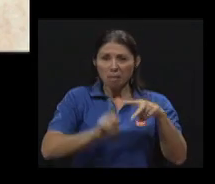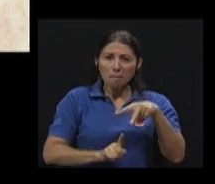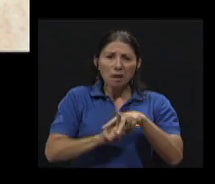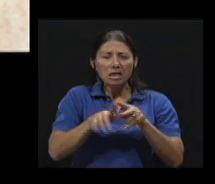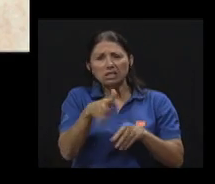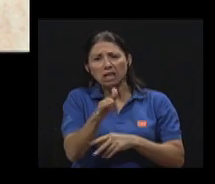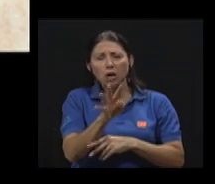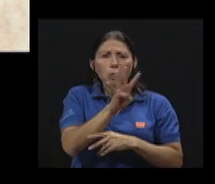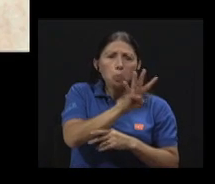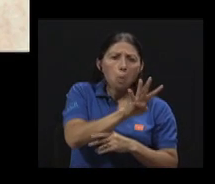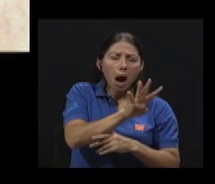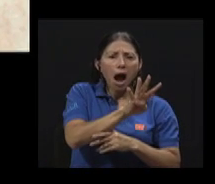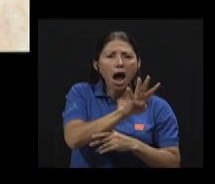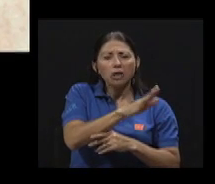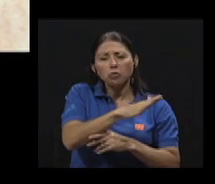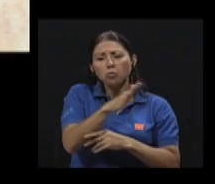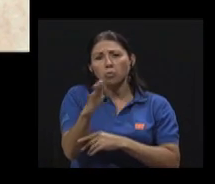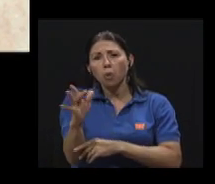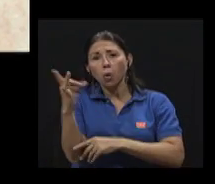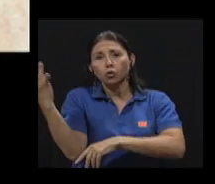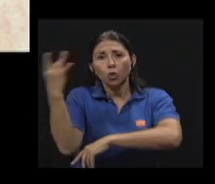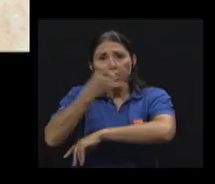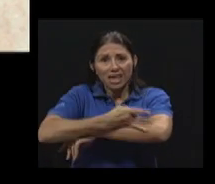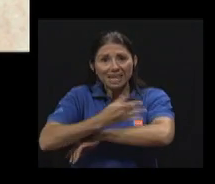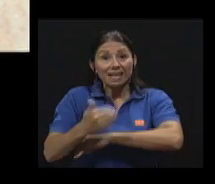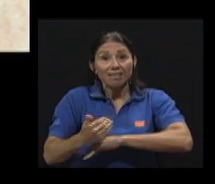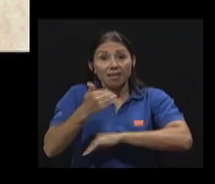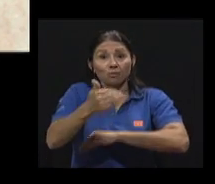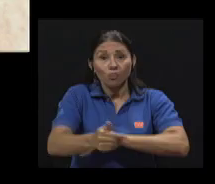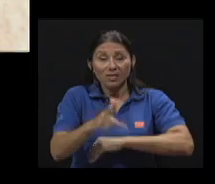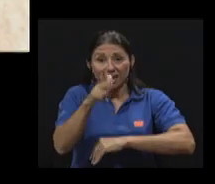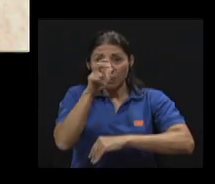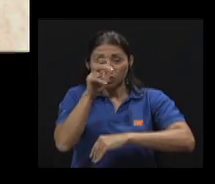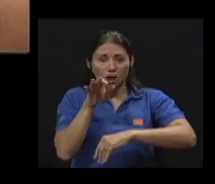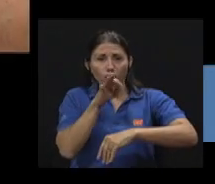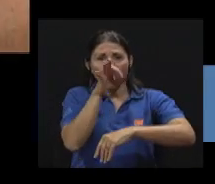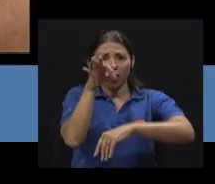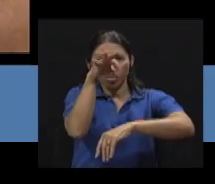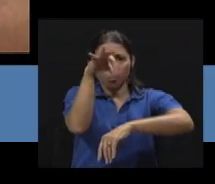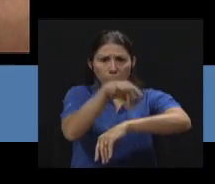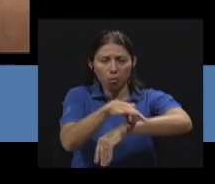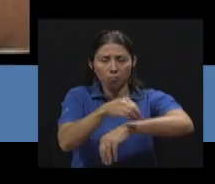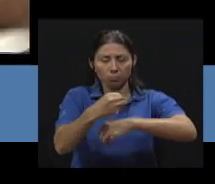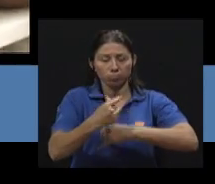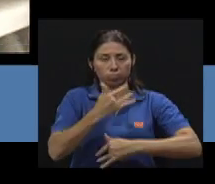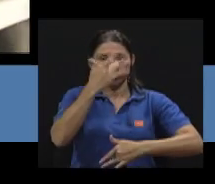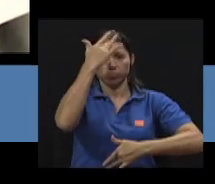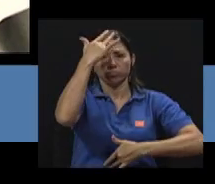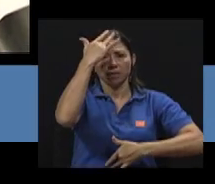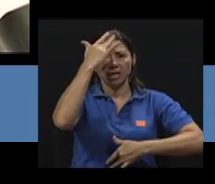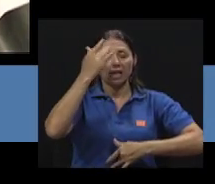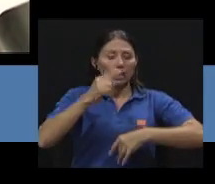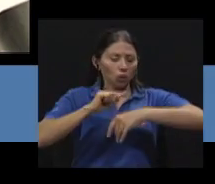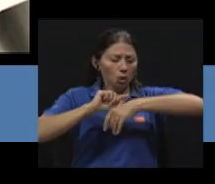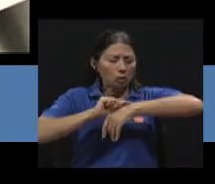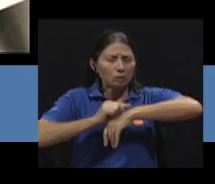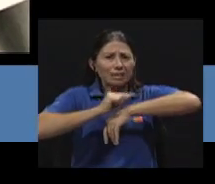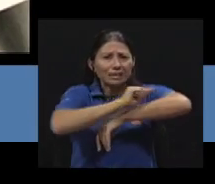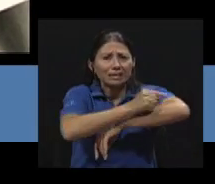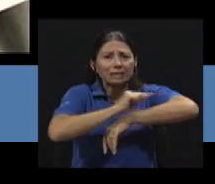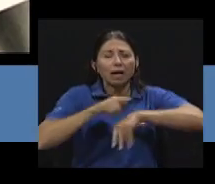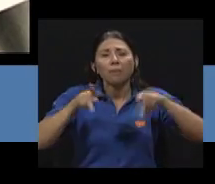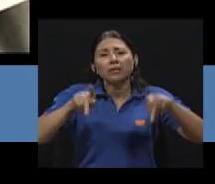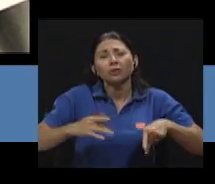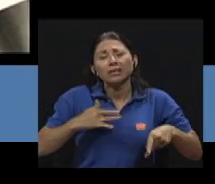aparecer entre 4 y 8 días después de la picadura de un mosquito infectado los dolores en las articulaciones suelen ser muy